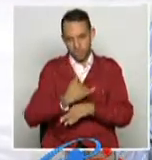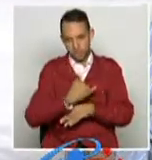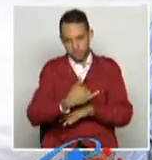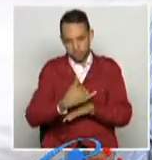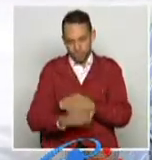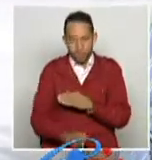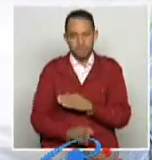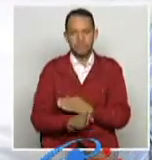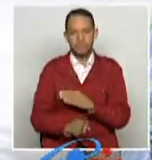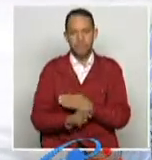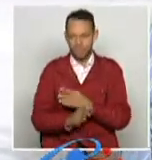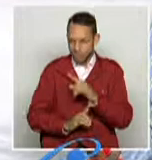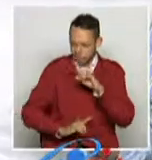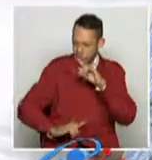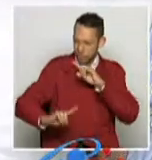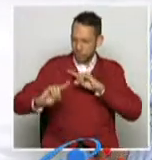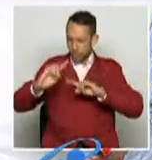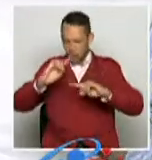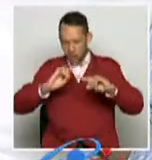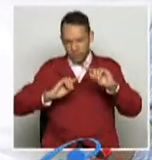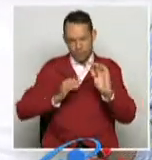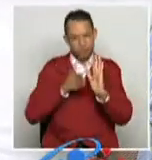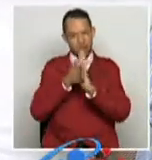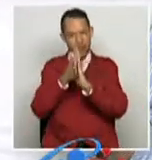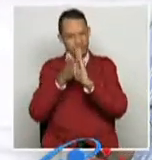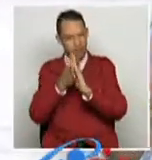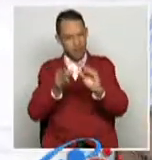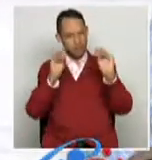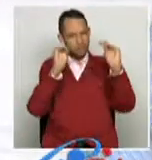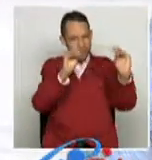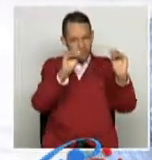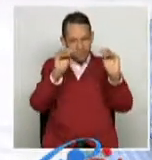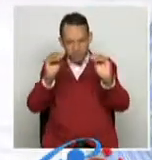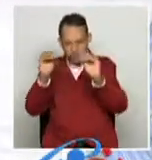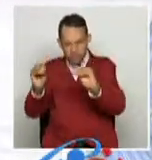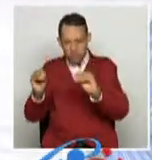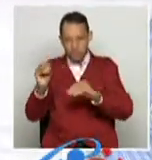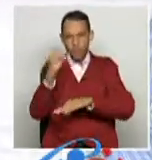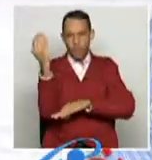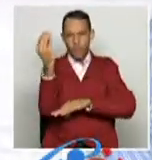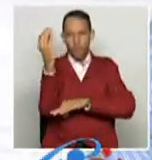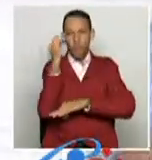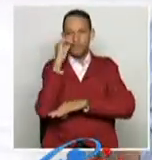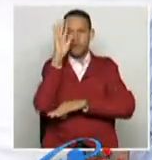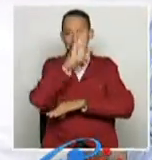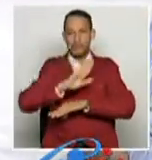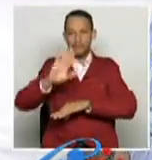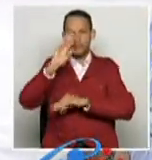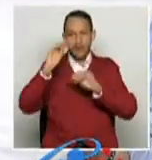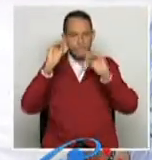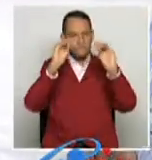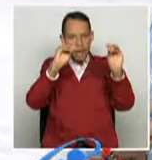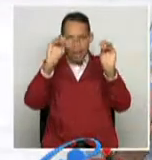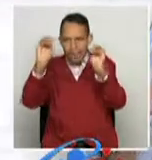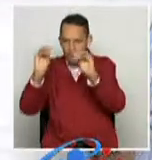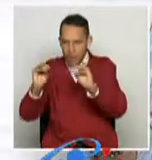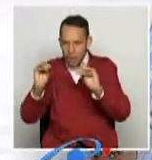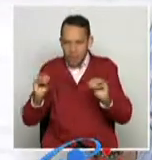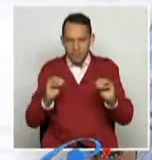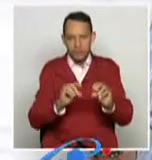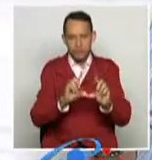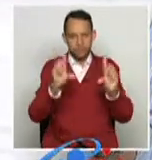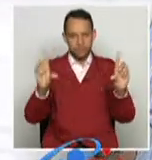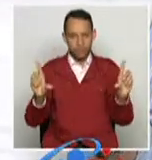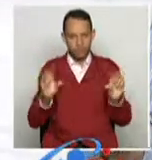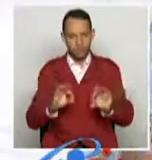que abarcamos una gran porción de este territorio colombiano, y aprendemos,